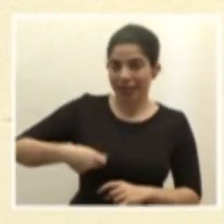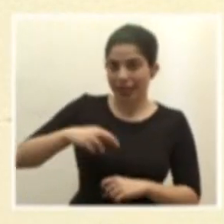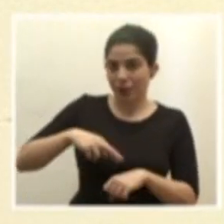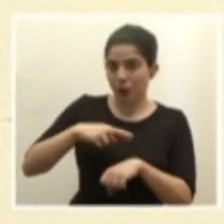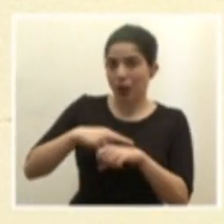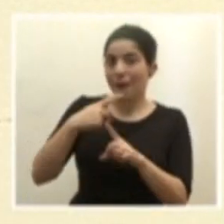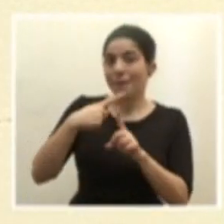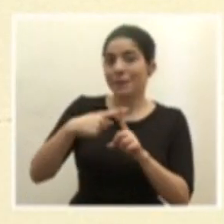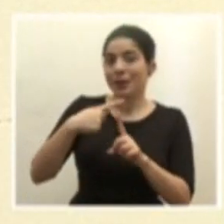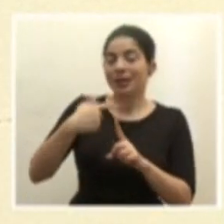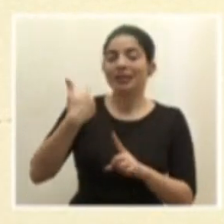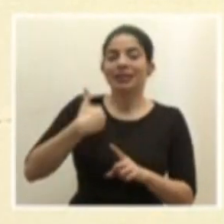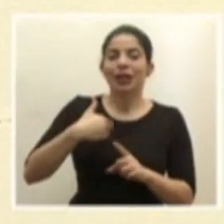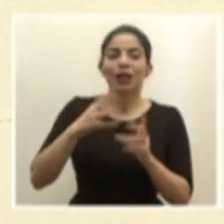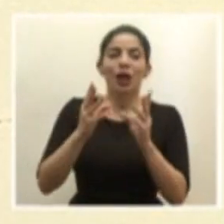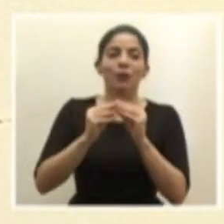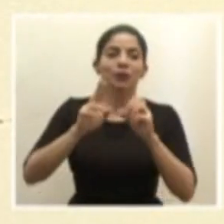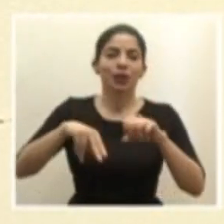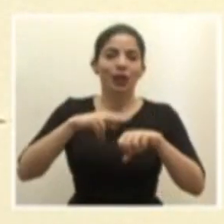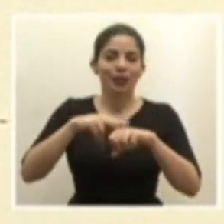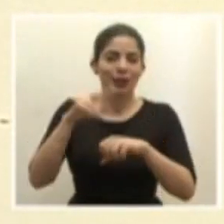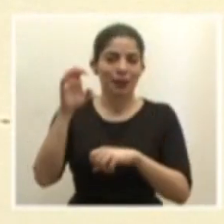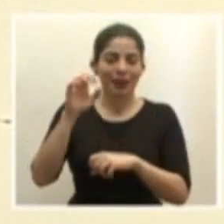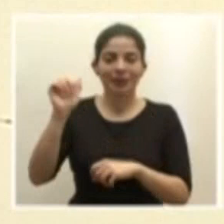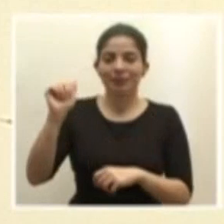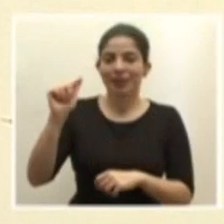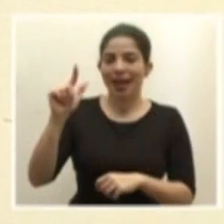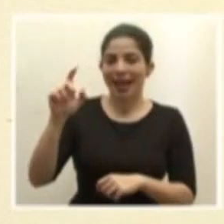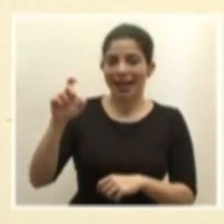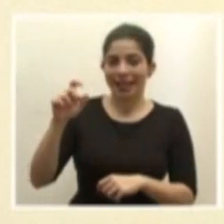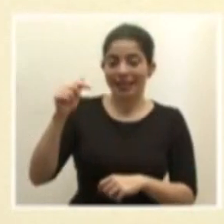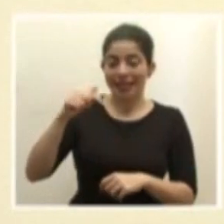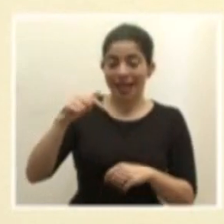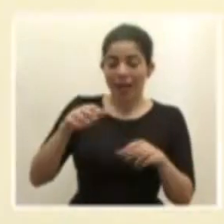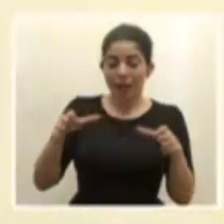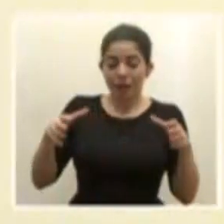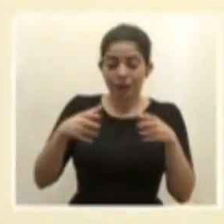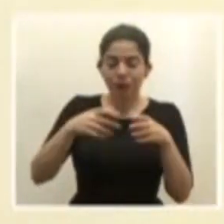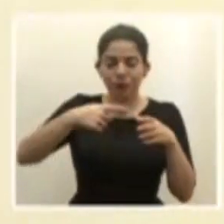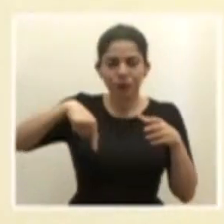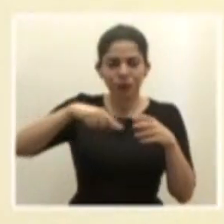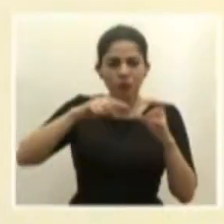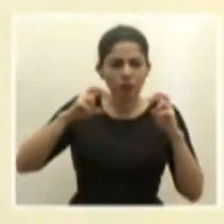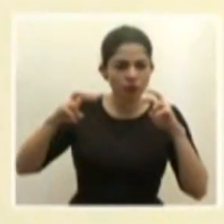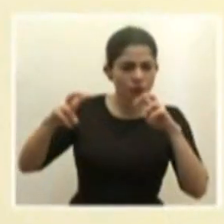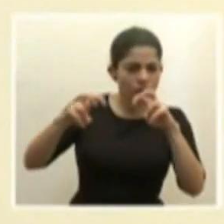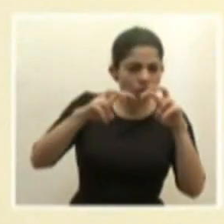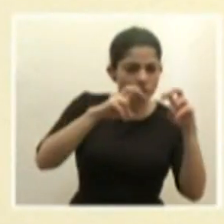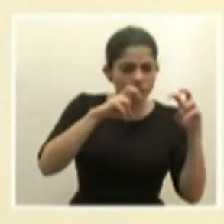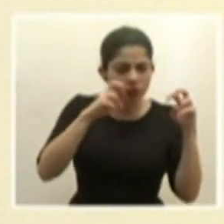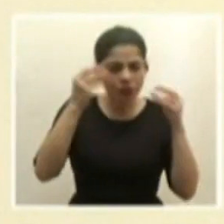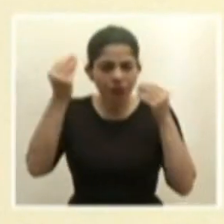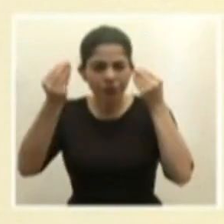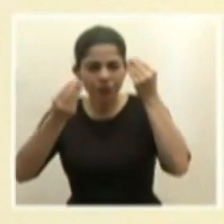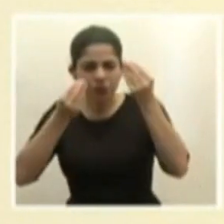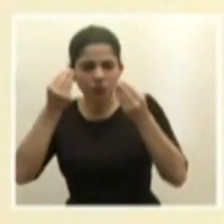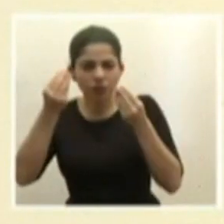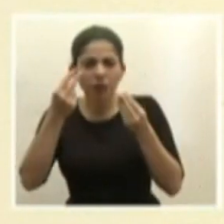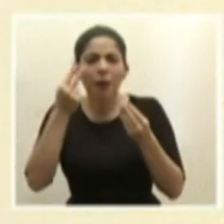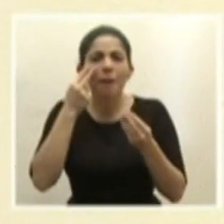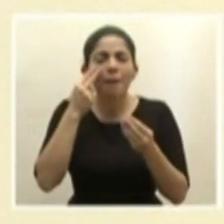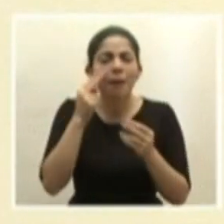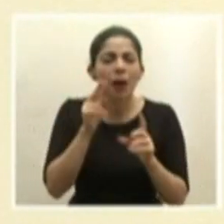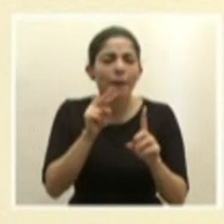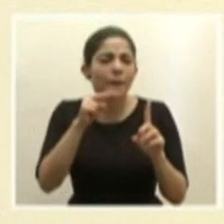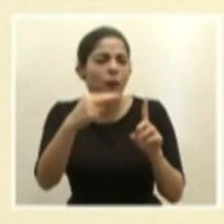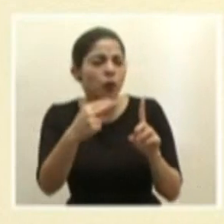República y el señor de la Comisión Nacional de Emergencia, don Alex. Allí se hacemos valoraciones, análisis, vemos puntos de vista